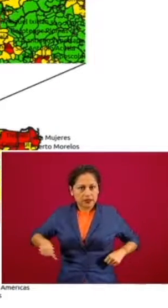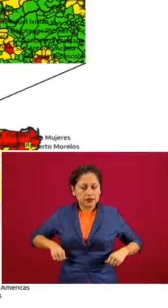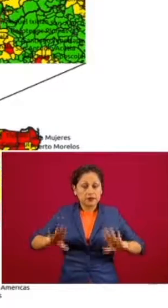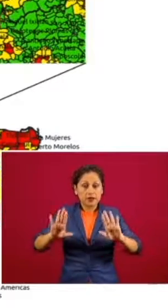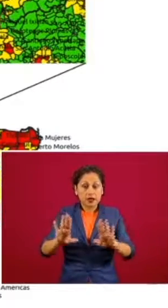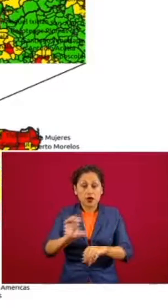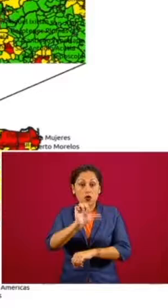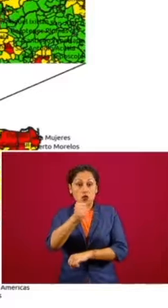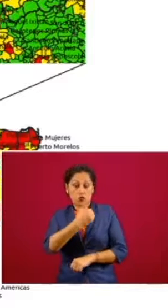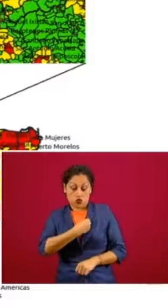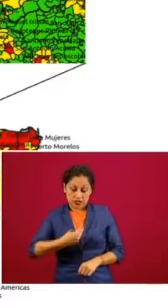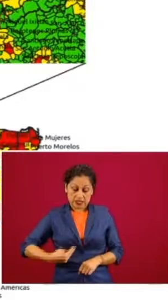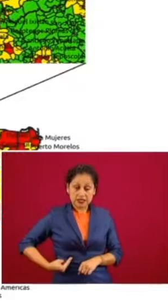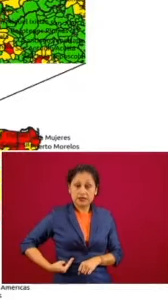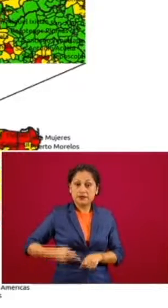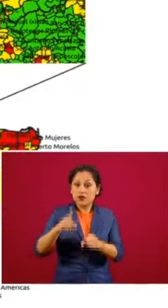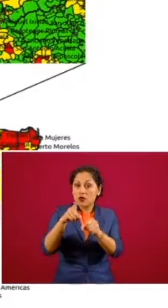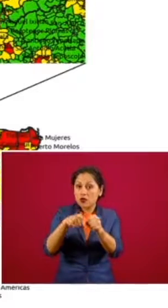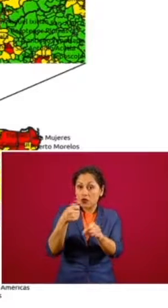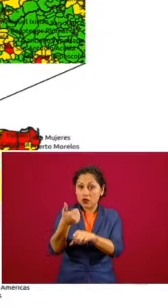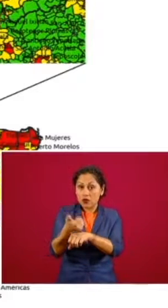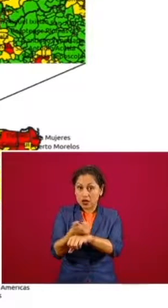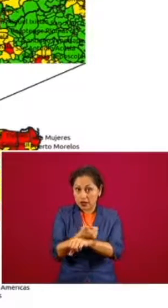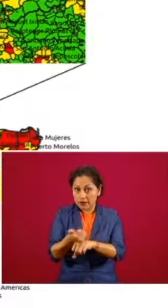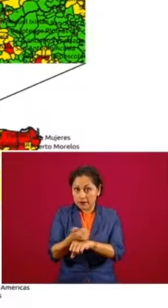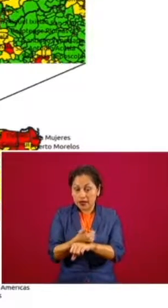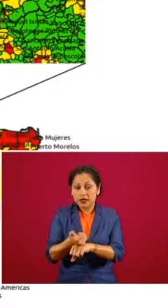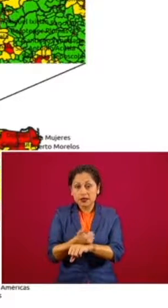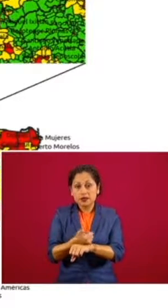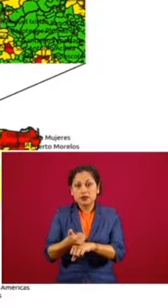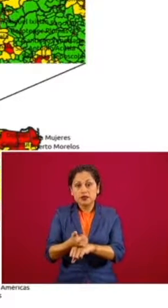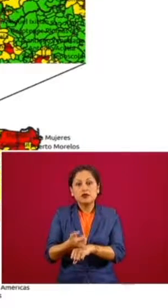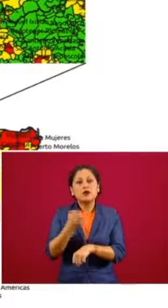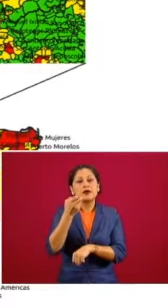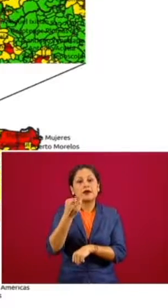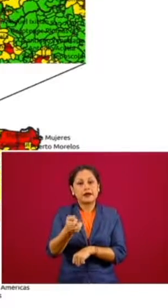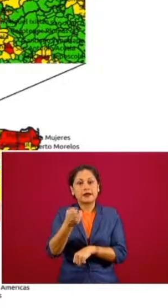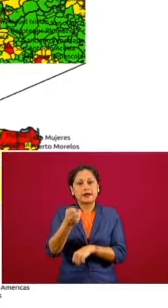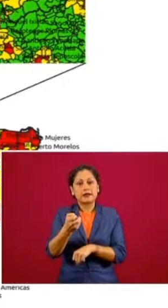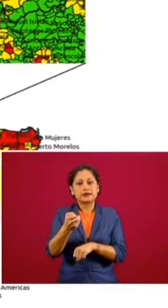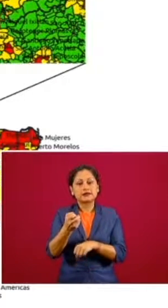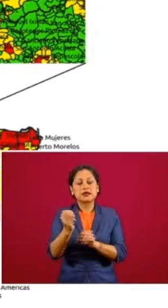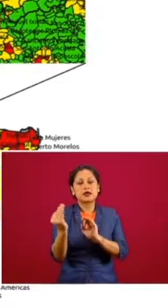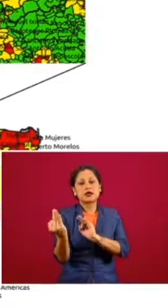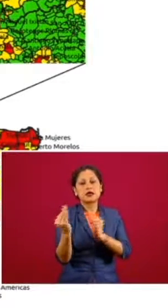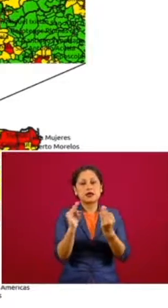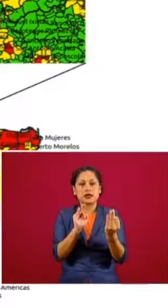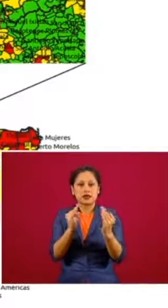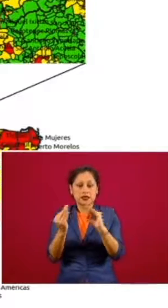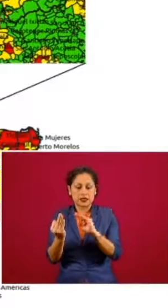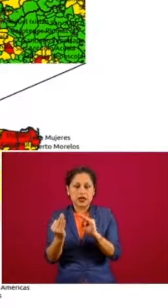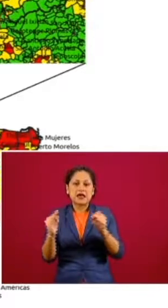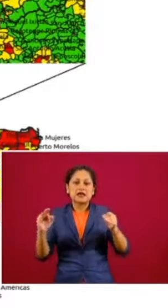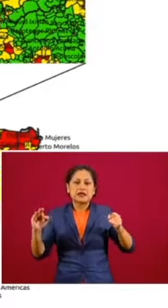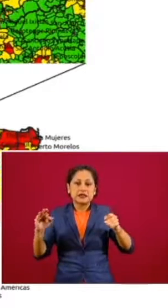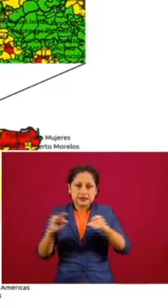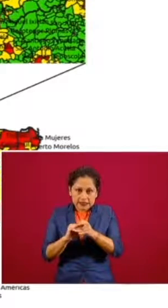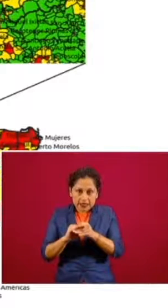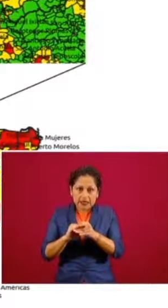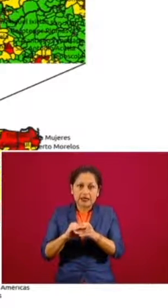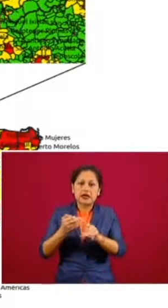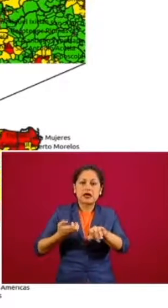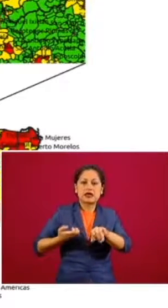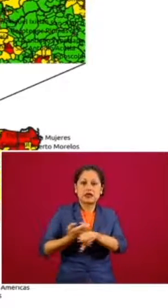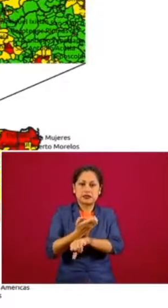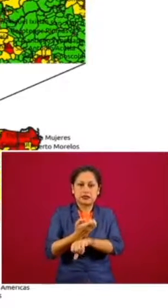amarillo son aquellos municipios que están colindantes geográficamente con las zonas de alta